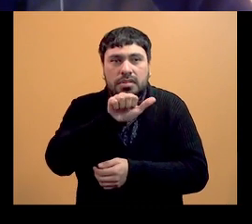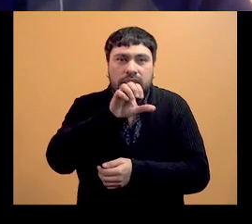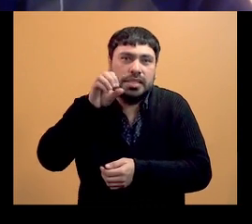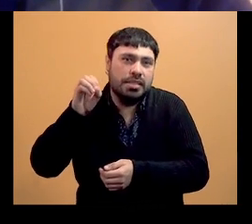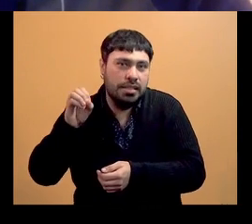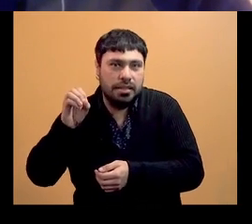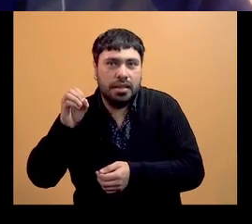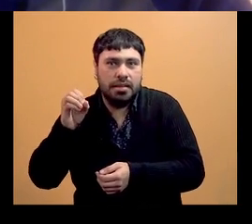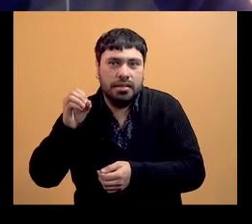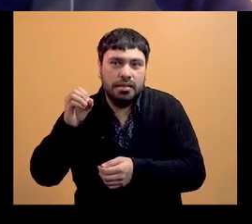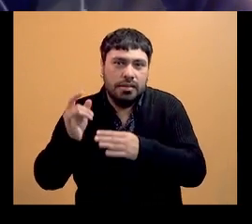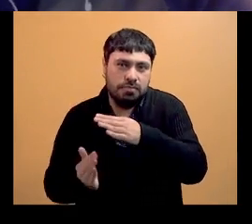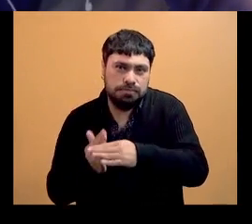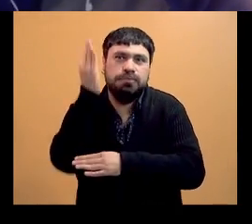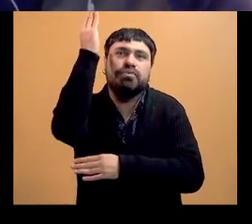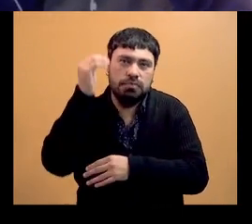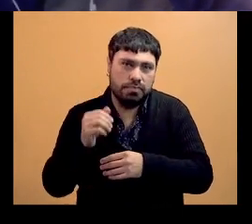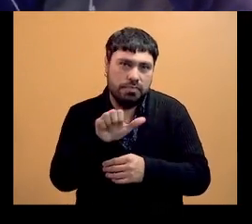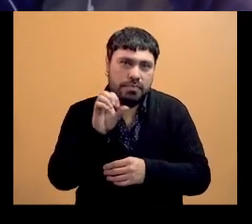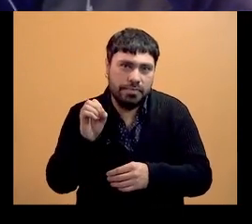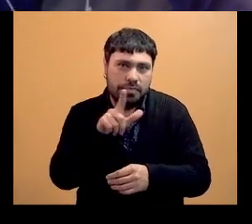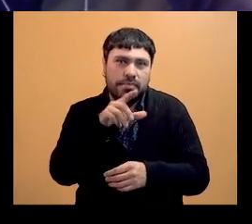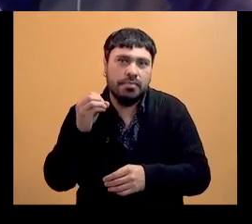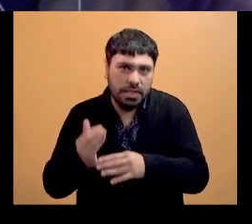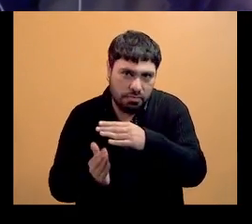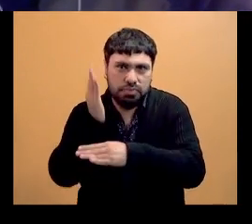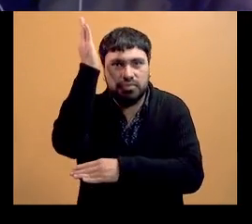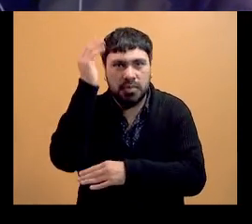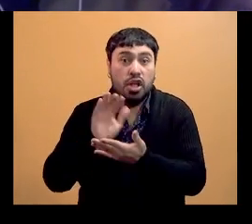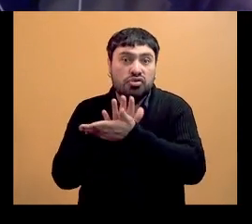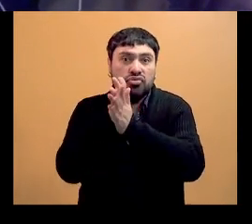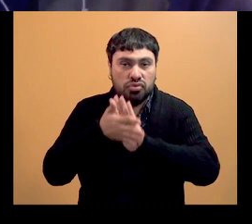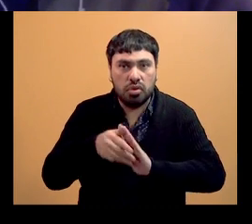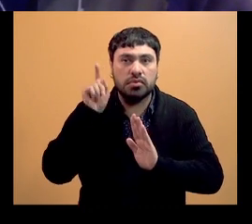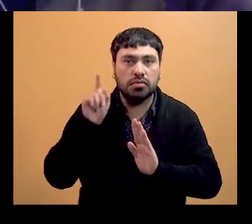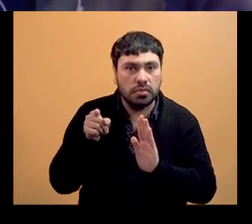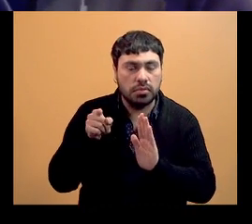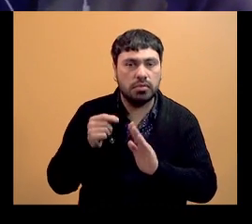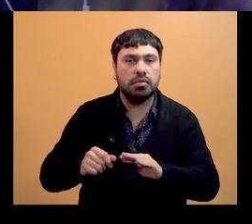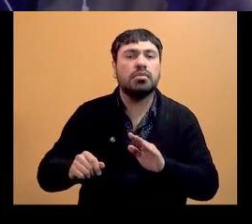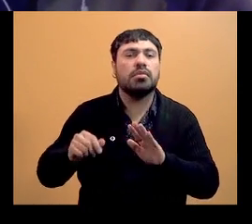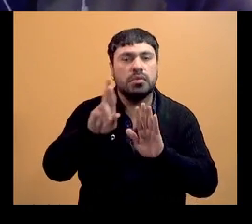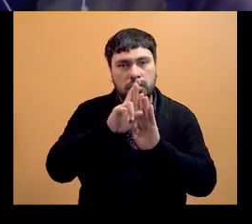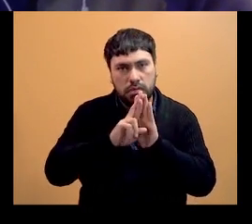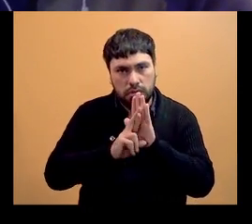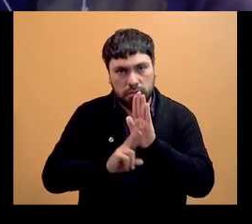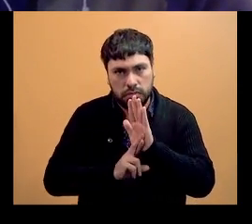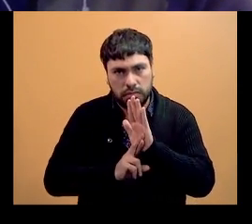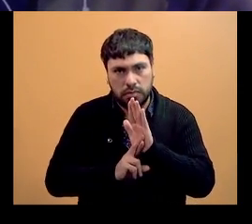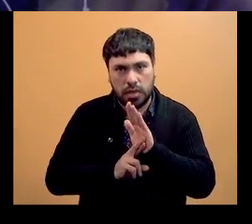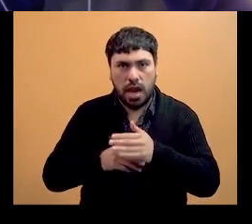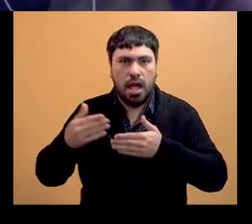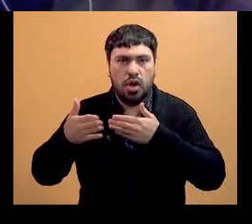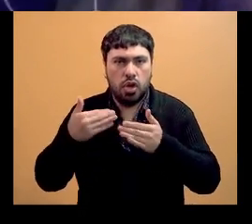satélites de la empresa SpaceX, ellos tienen que asegurar estas órbitas parque y de orbit que cada satélite